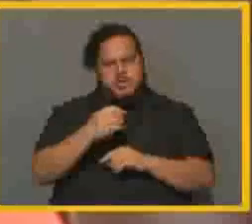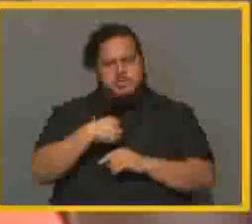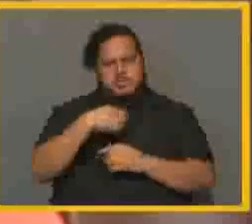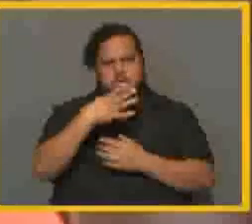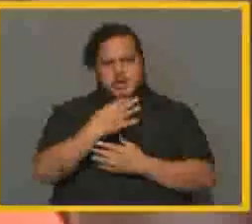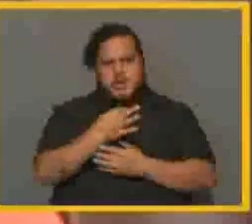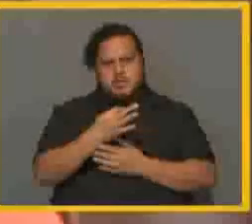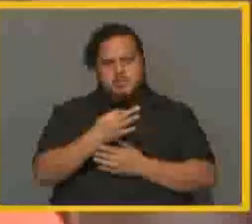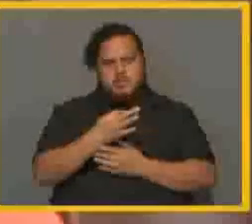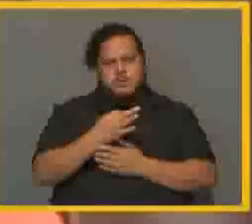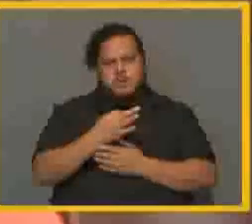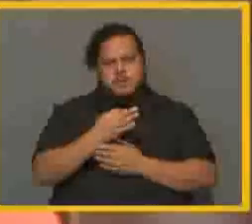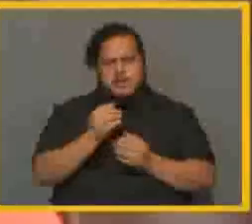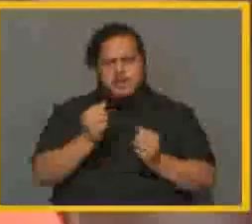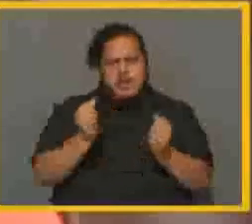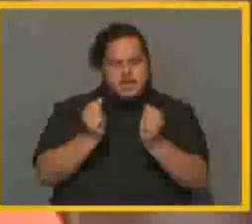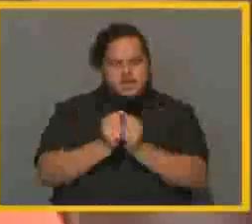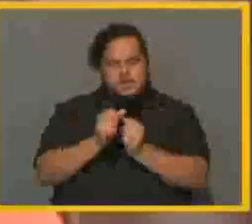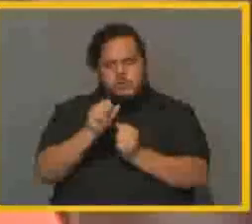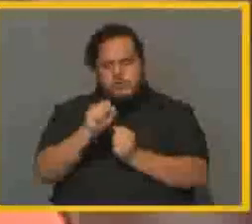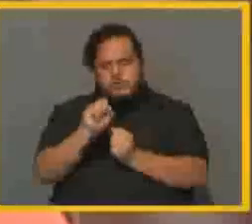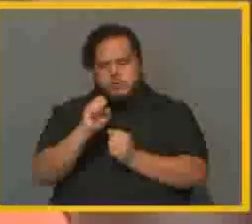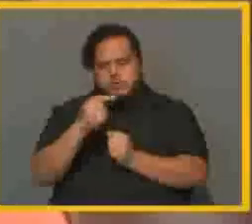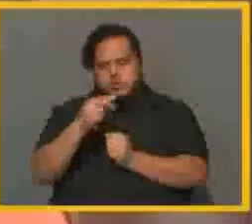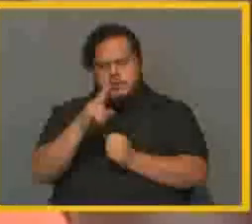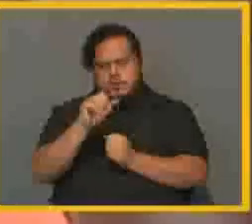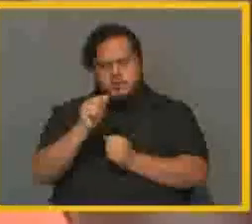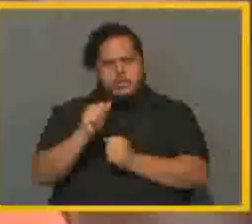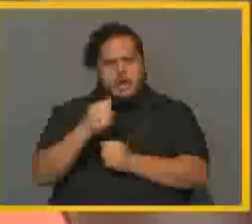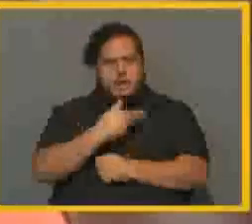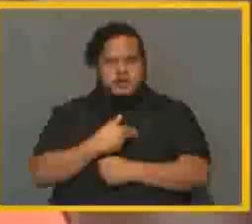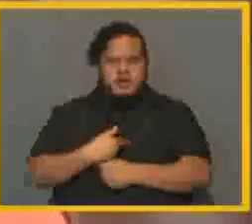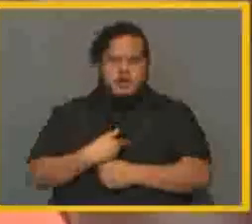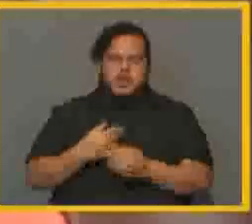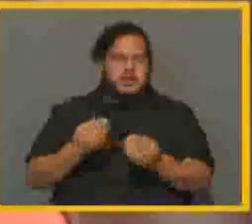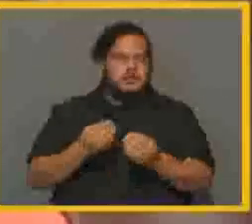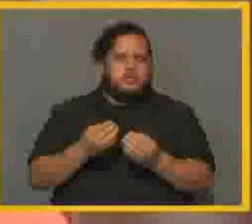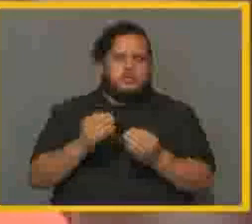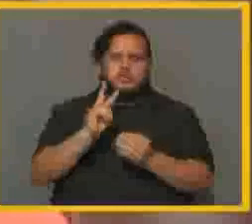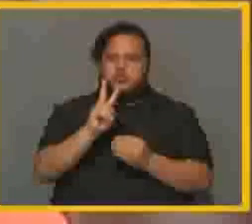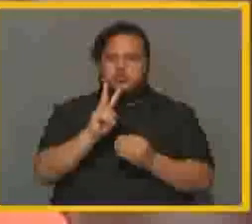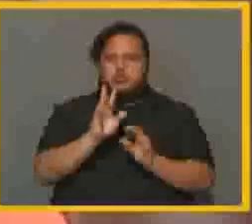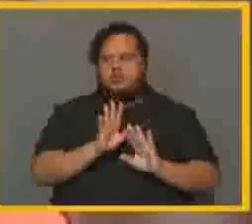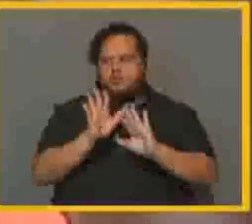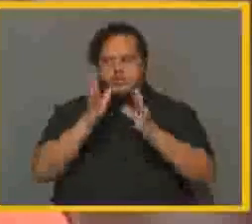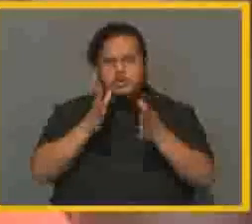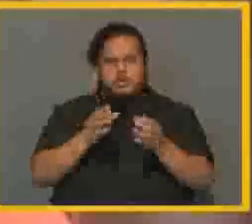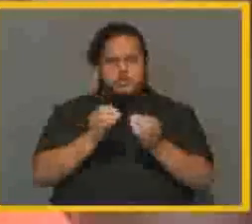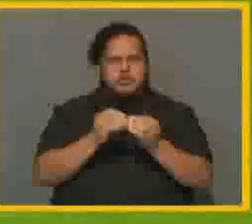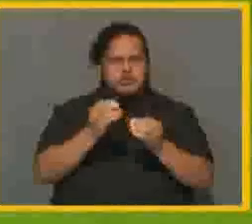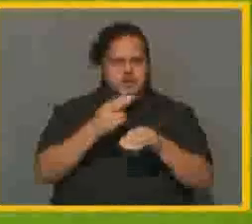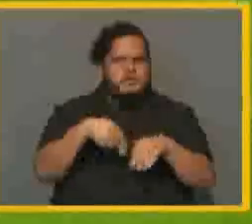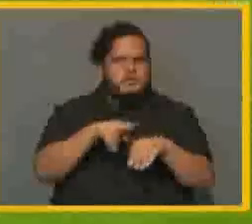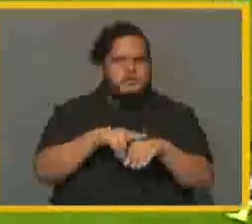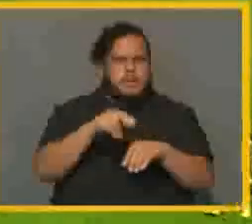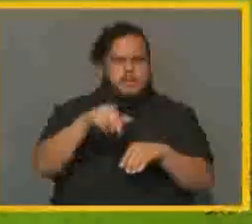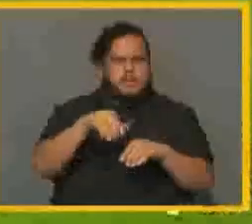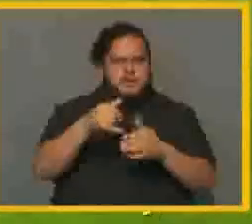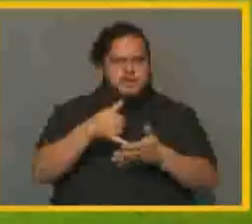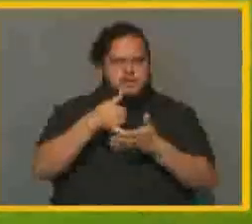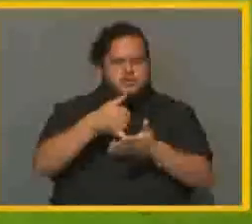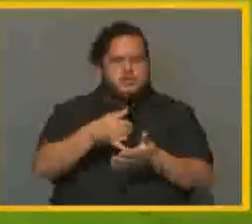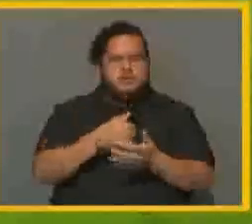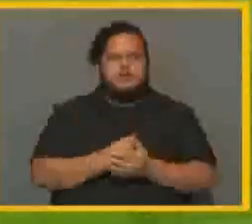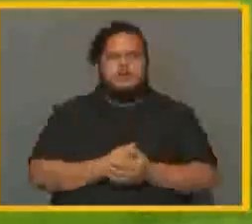junto con Segura, el de Heredia, fueron los dos porteros más regulares de este torneo. Y a pesar de su buen